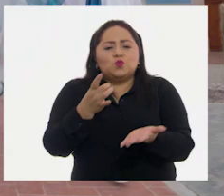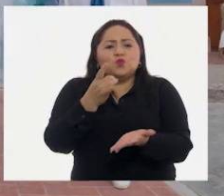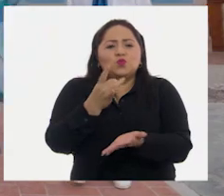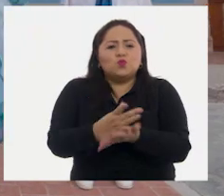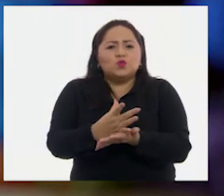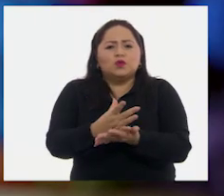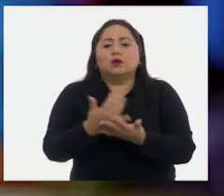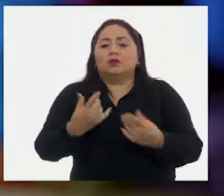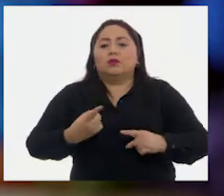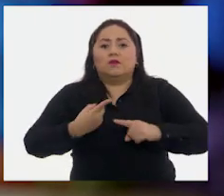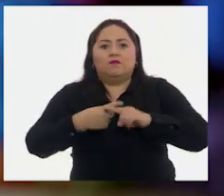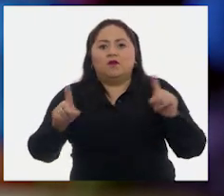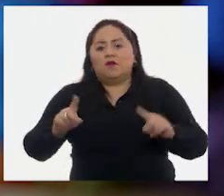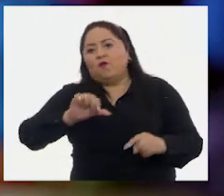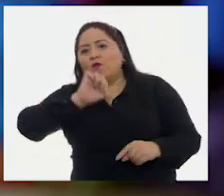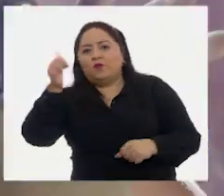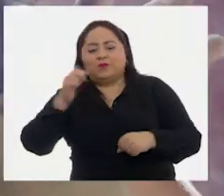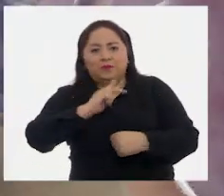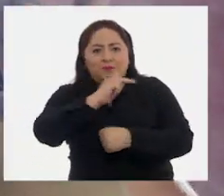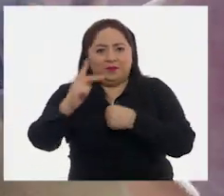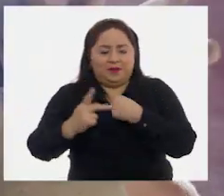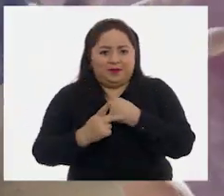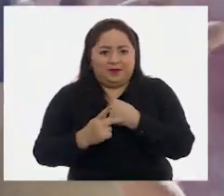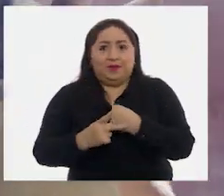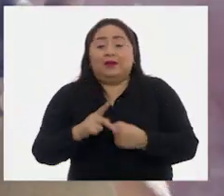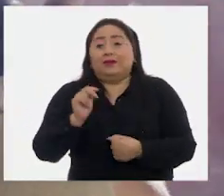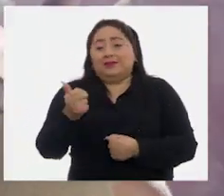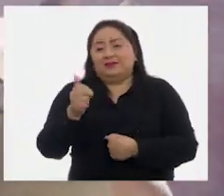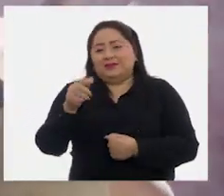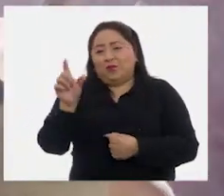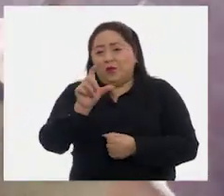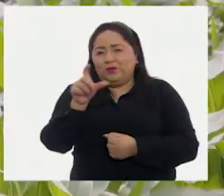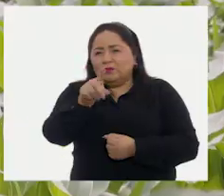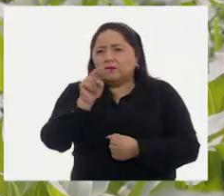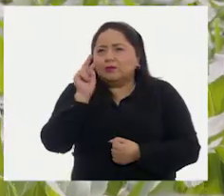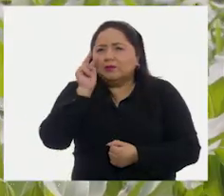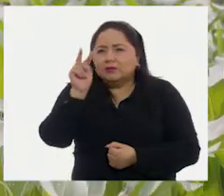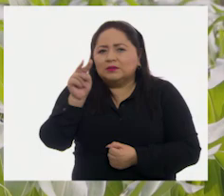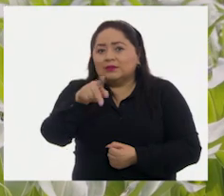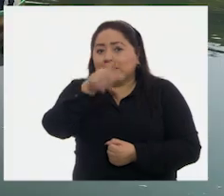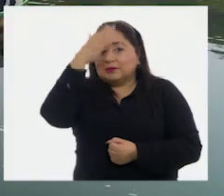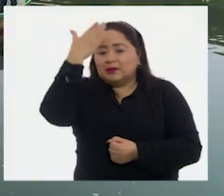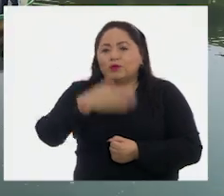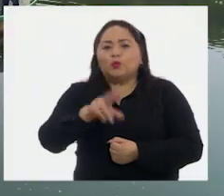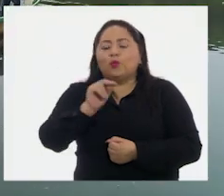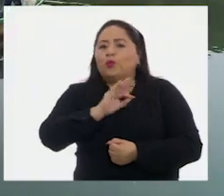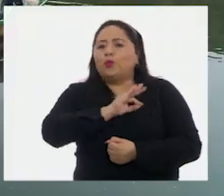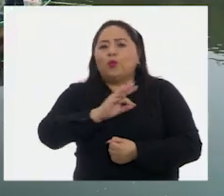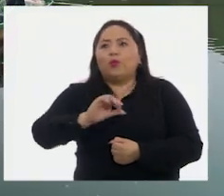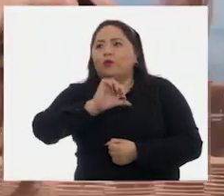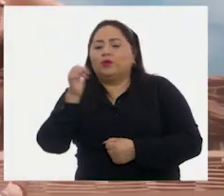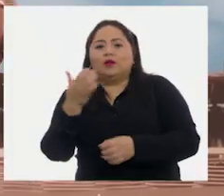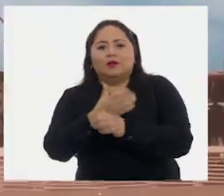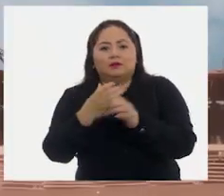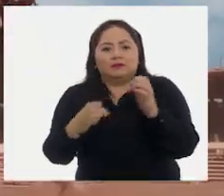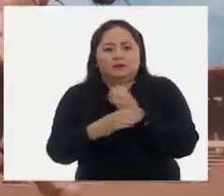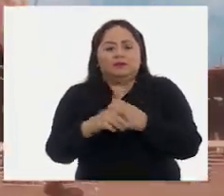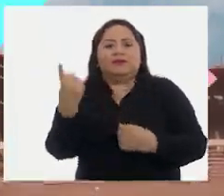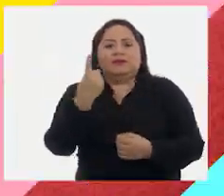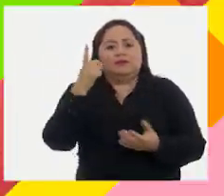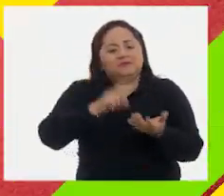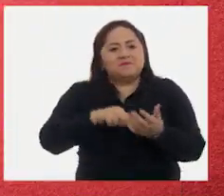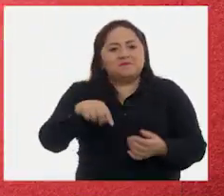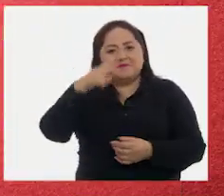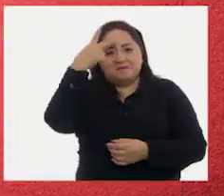y nos diferencia de otros países. Aquello que cuando lo ves, sabes que no podría ser otra cosa que